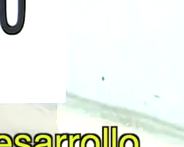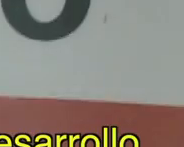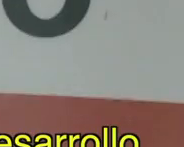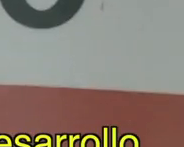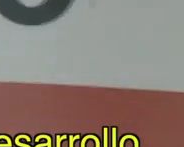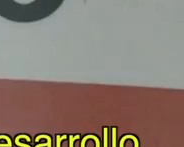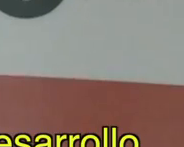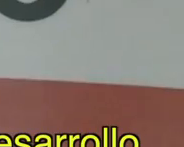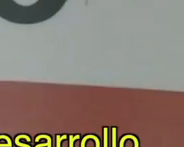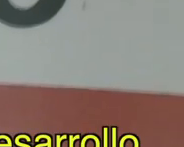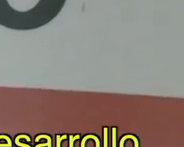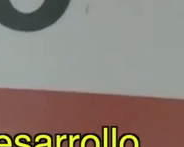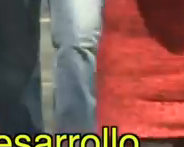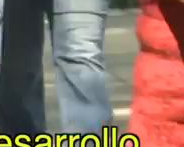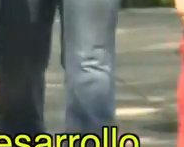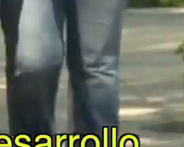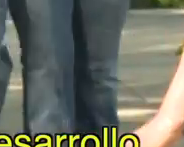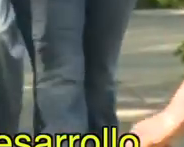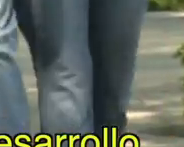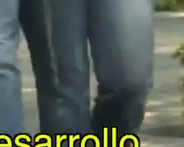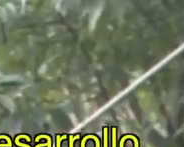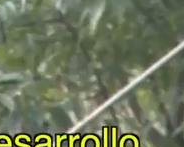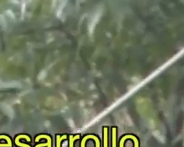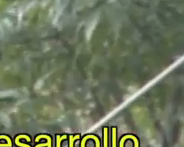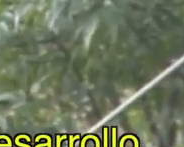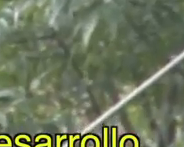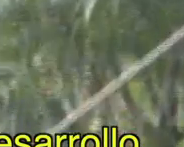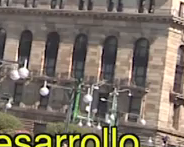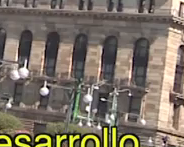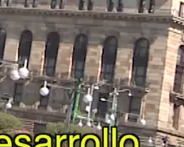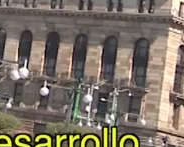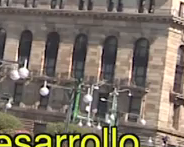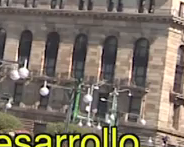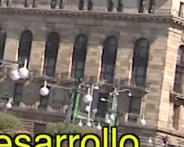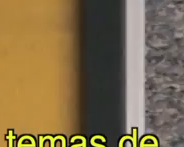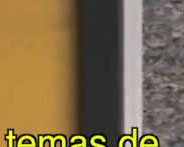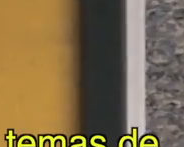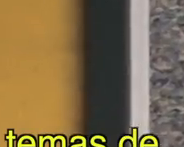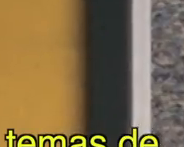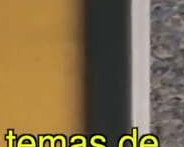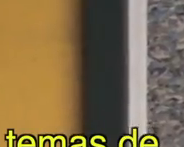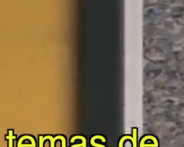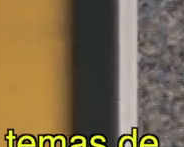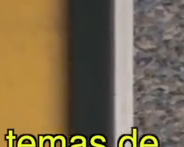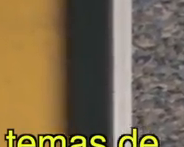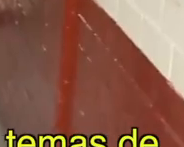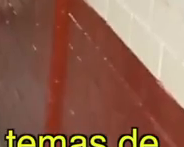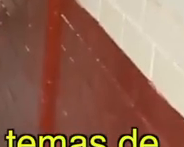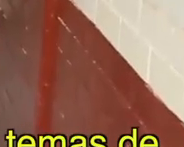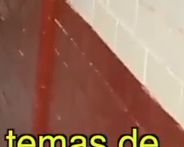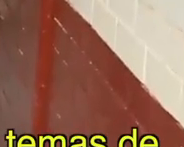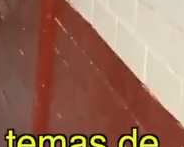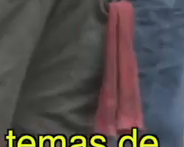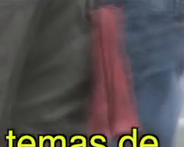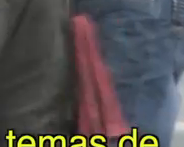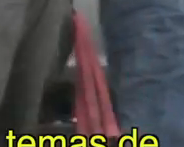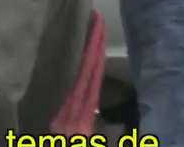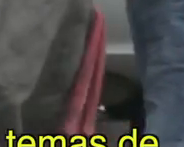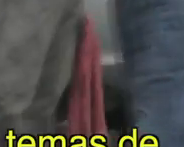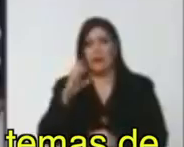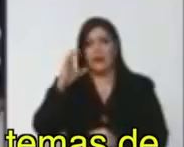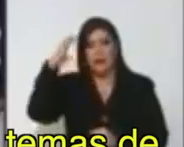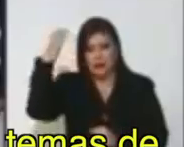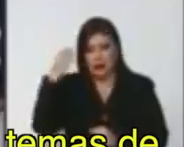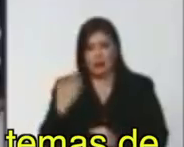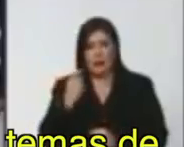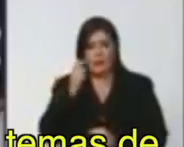elección, temas como la economía, el desarrollo social, las fotomultas, el potencial turístico, apoyos económicos, educación, empleo, entre